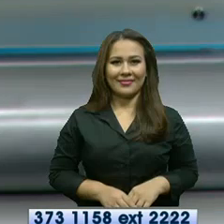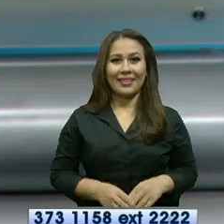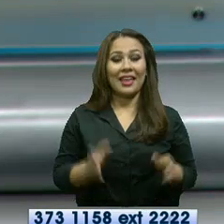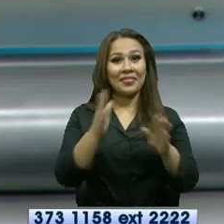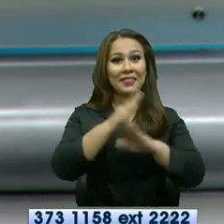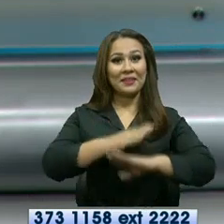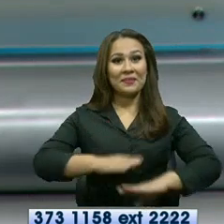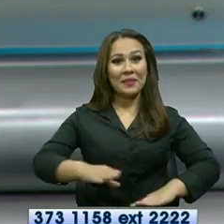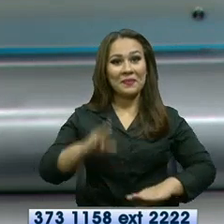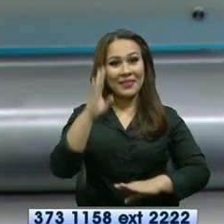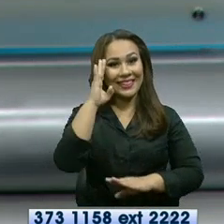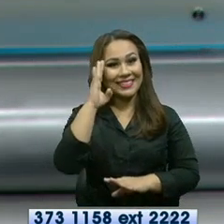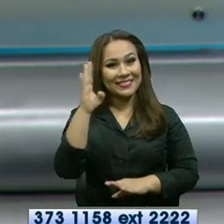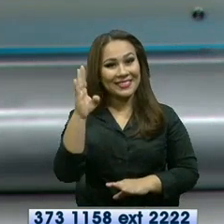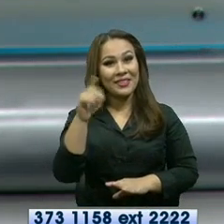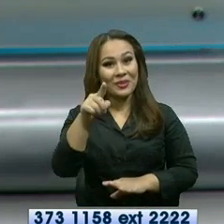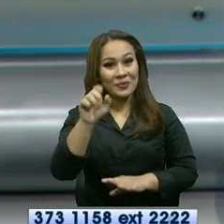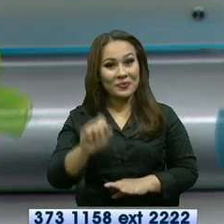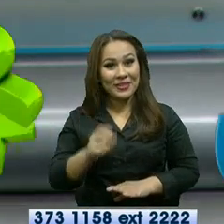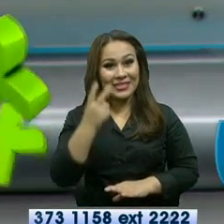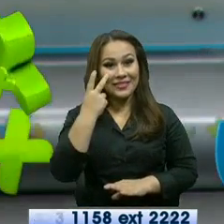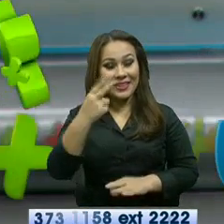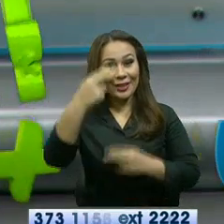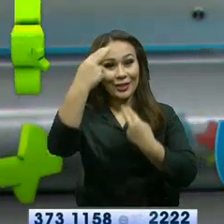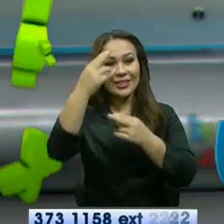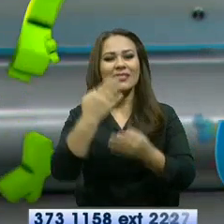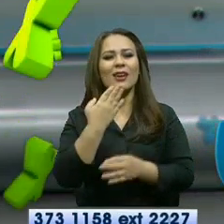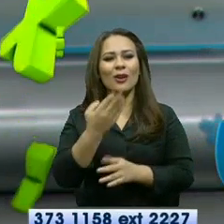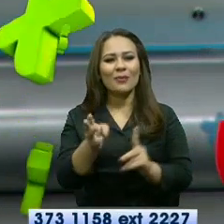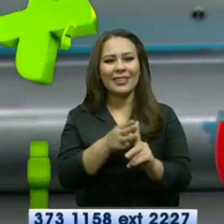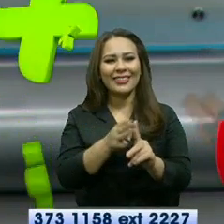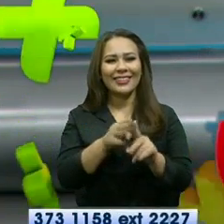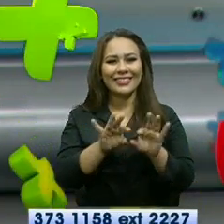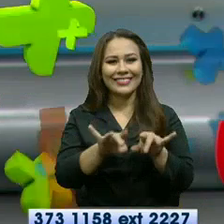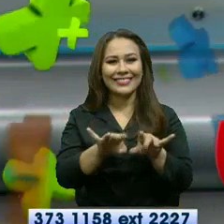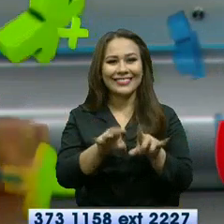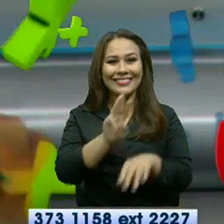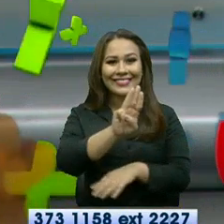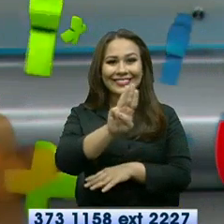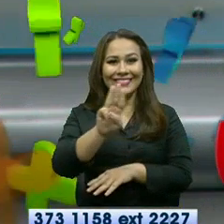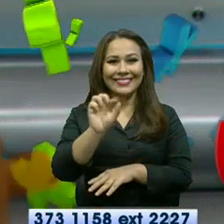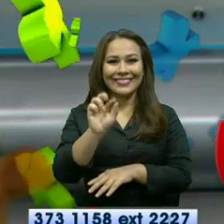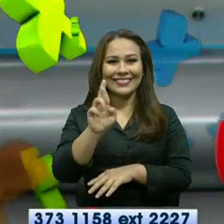Nos despedimos. Recuerde que puede vernos desde cualquier parte del mundo a través del sitio web